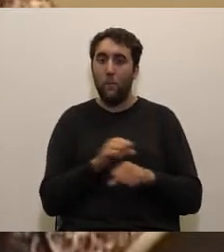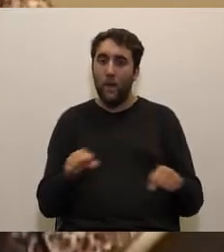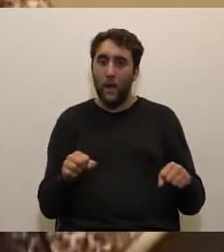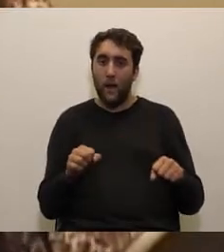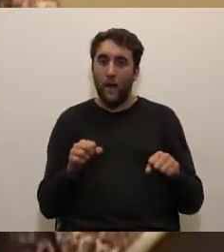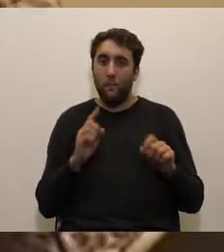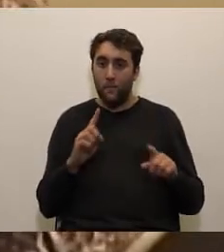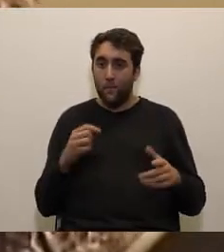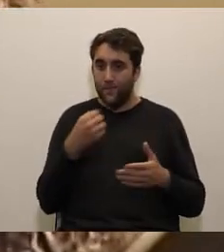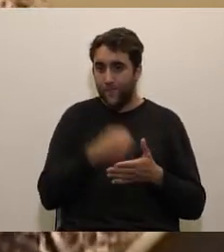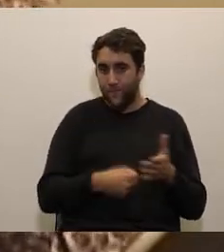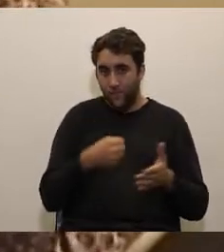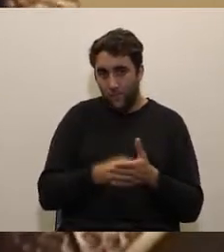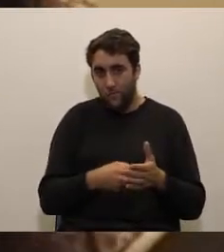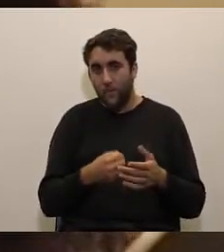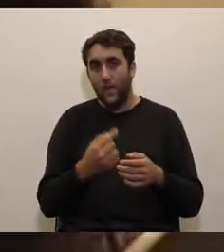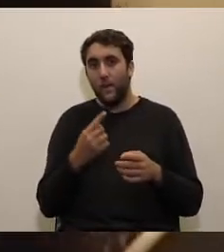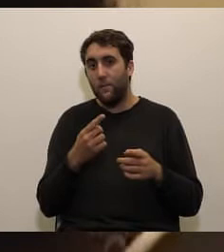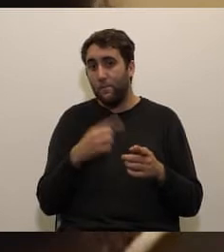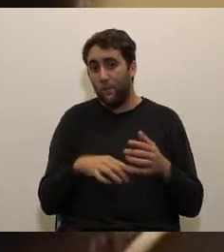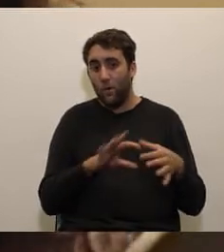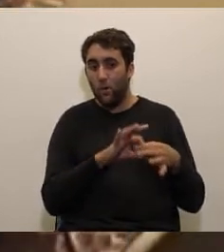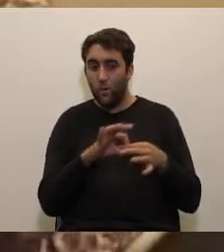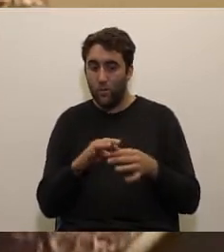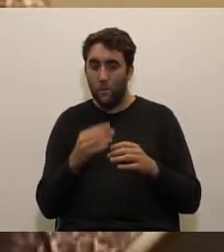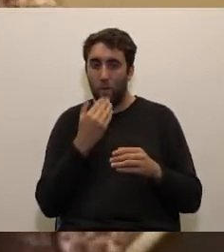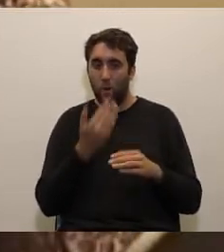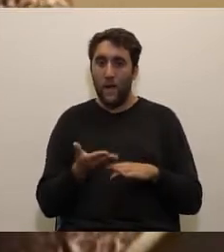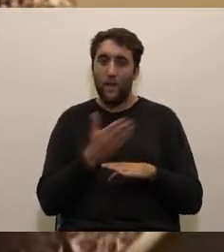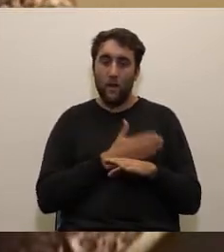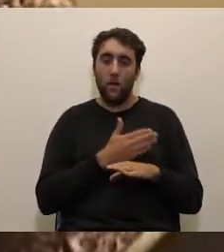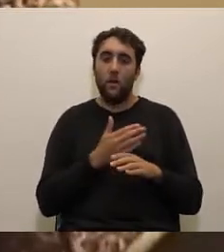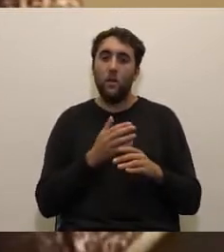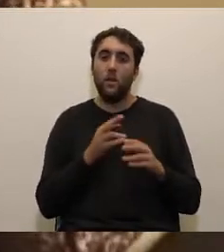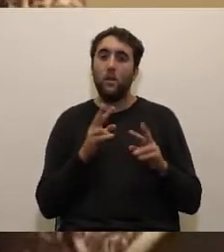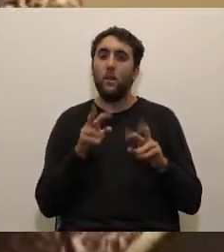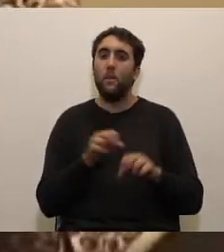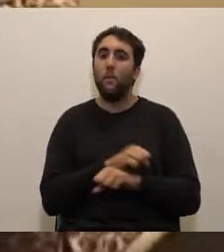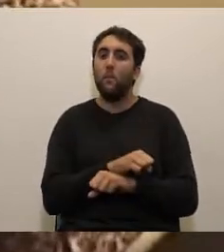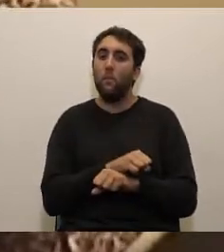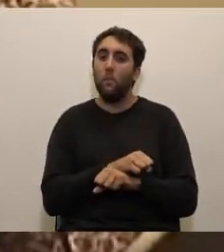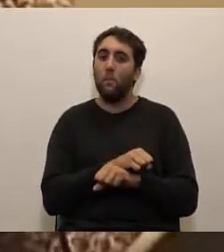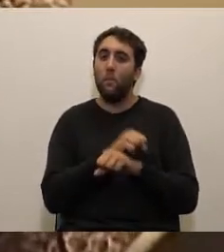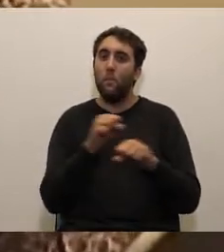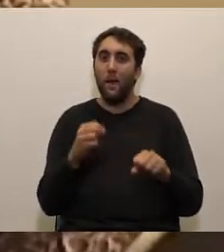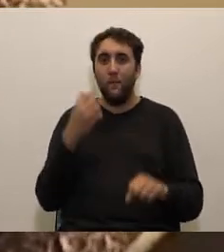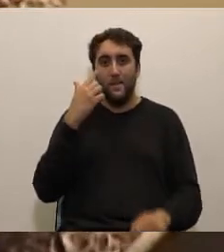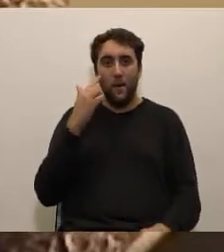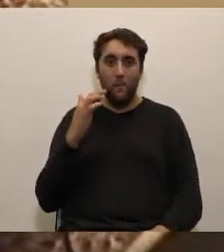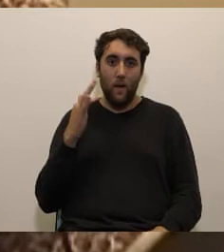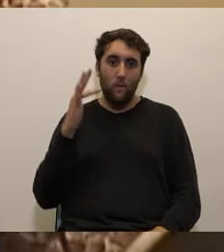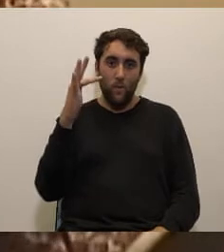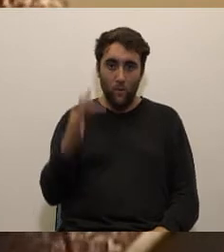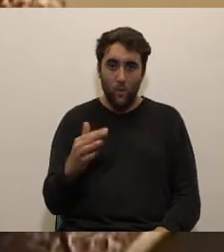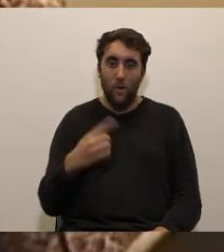digamos, que nuestro activismo, y esto se conecta con la pregunta anterior, pueda conectarse hacia futuro